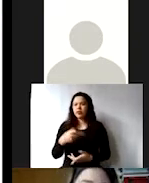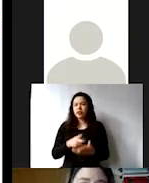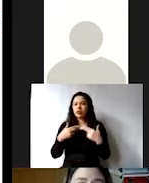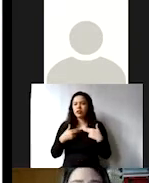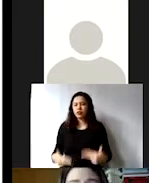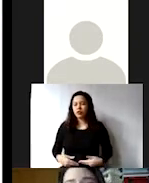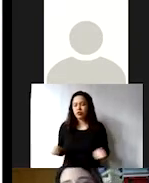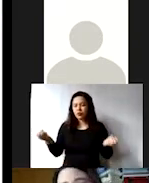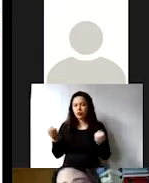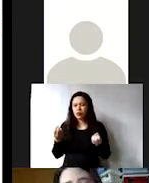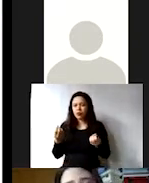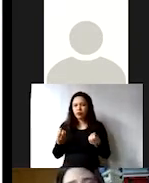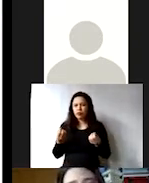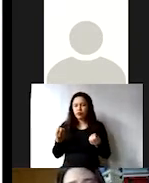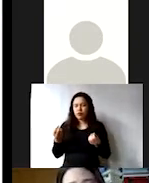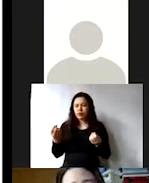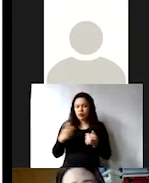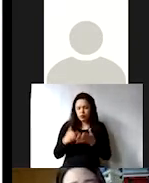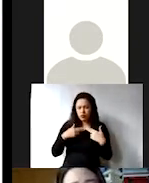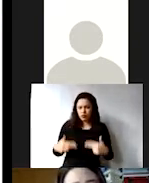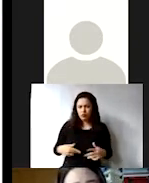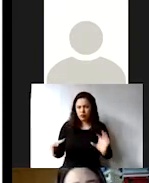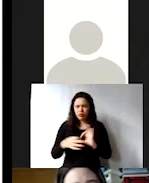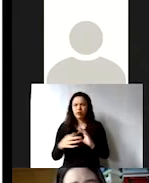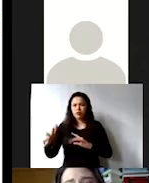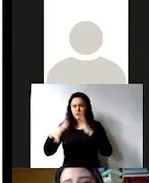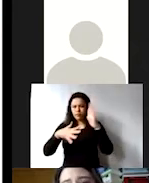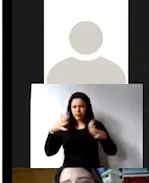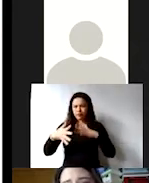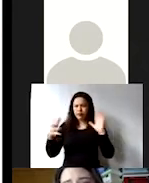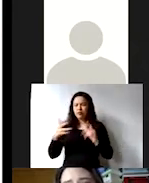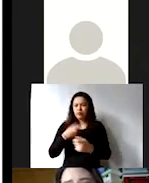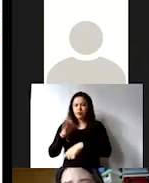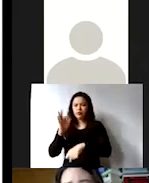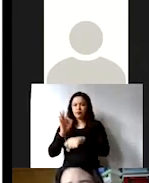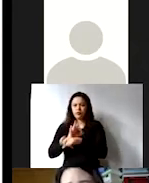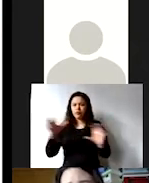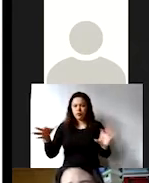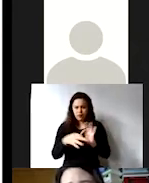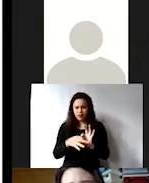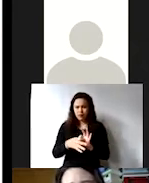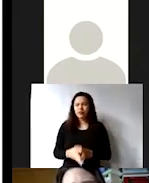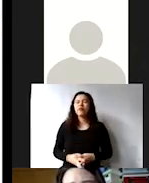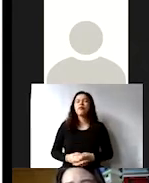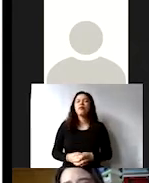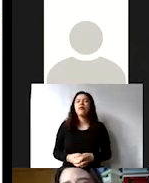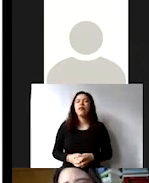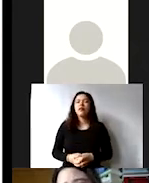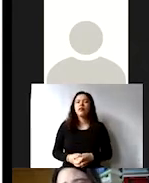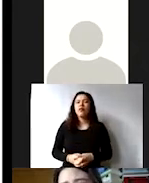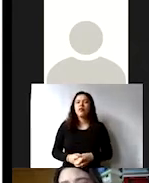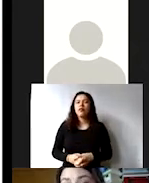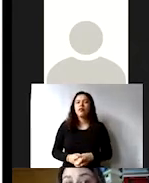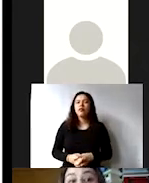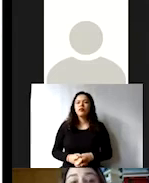derechos humanos, ligarlo a la protección medioambiental, tratar de no posicionar a un sector